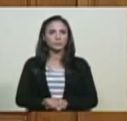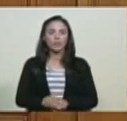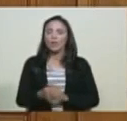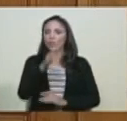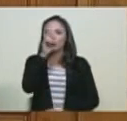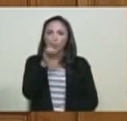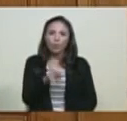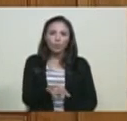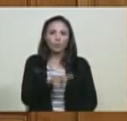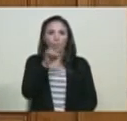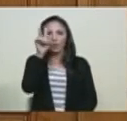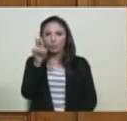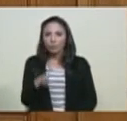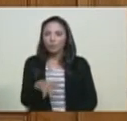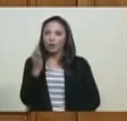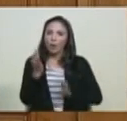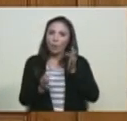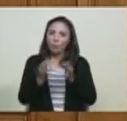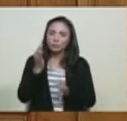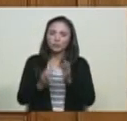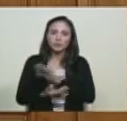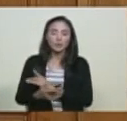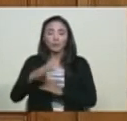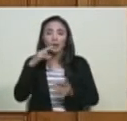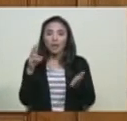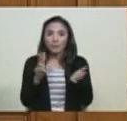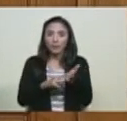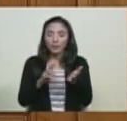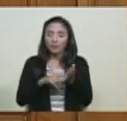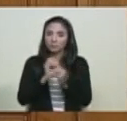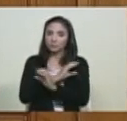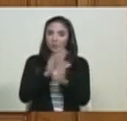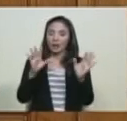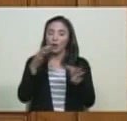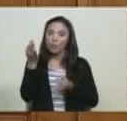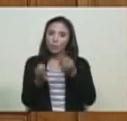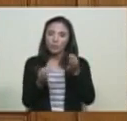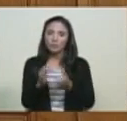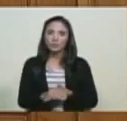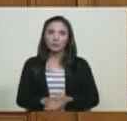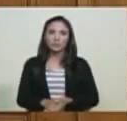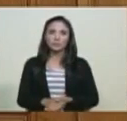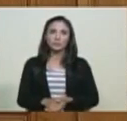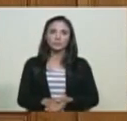Cada día tiene que haber justicia, con la verdad y con la justicia